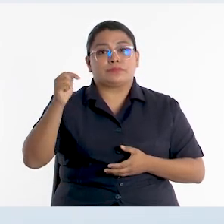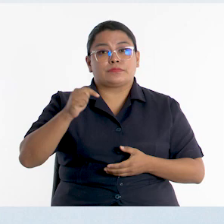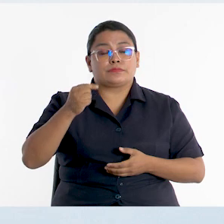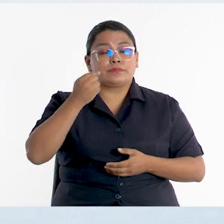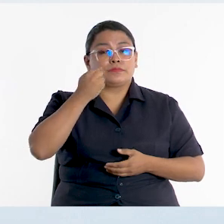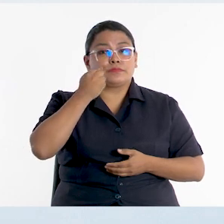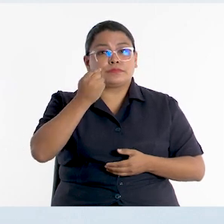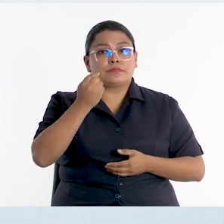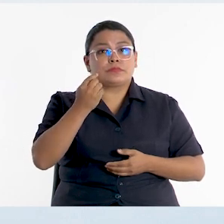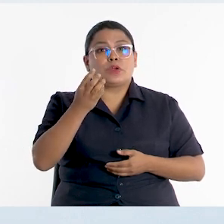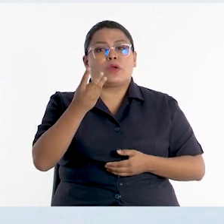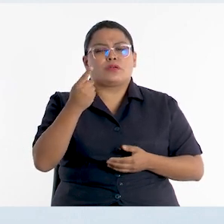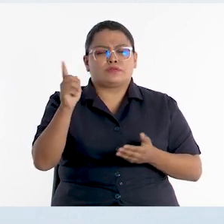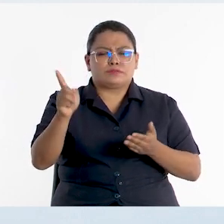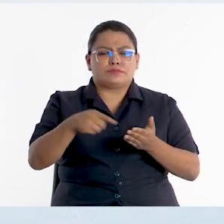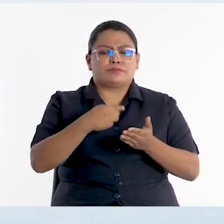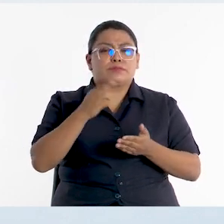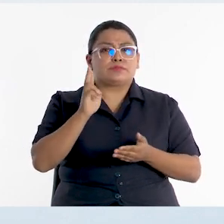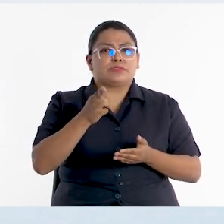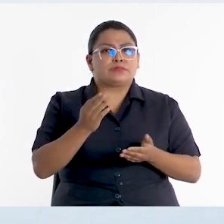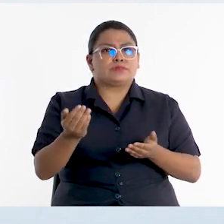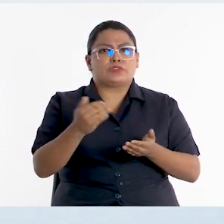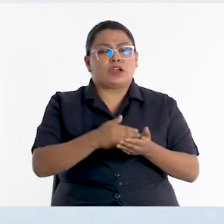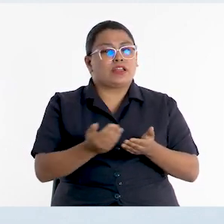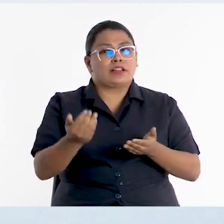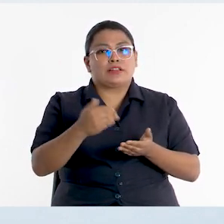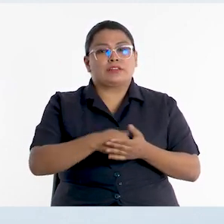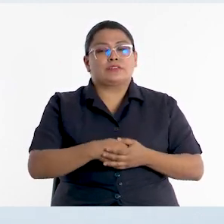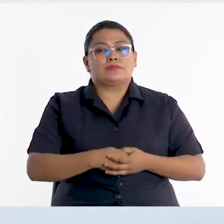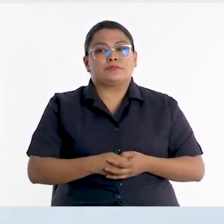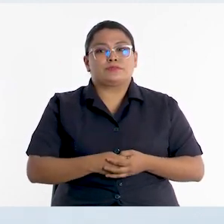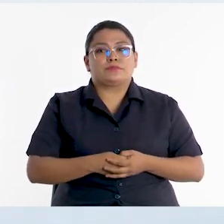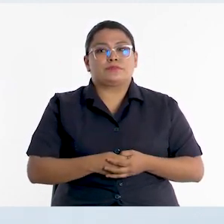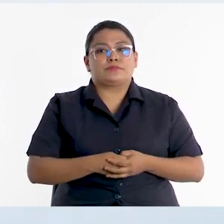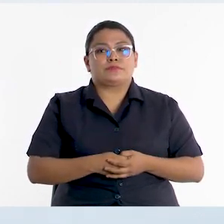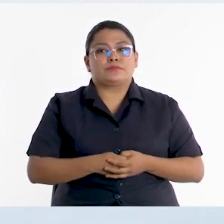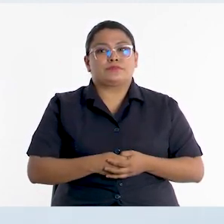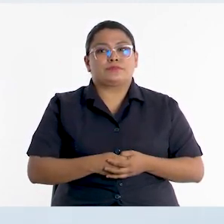Ahora identifica cuántas veces se repite esta cantidad.